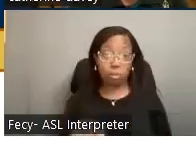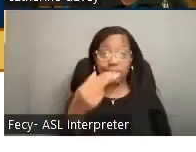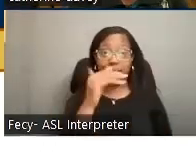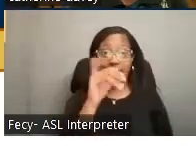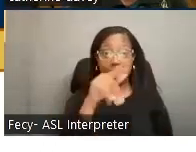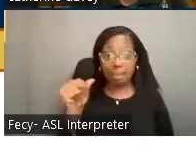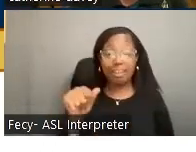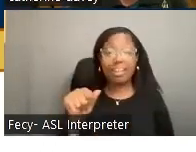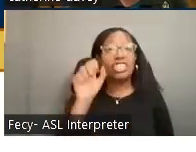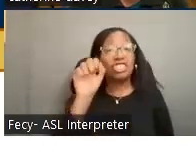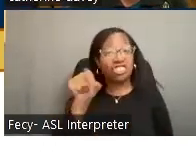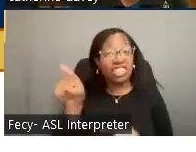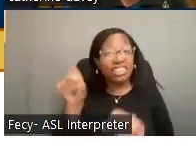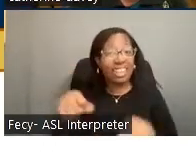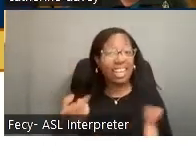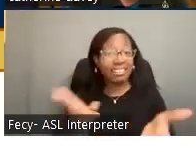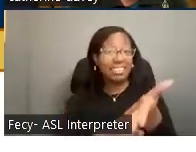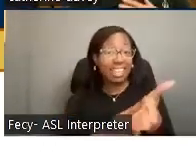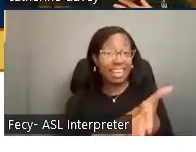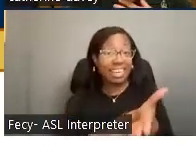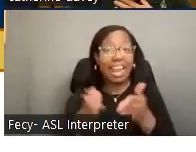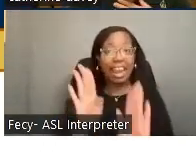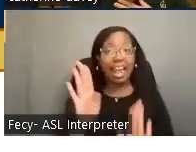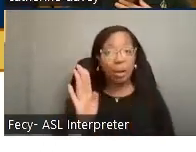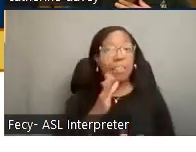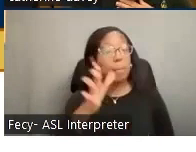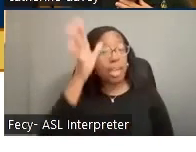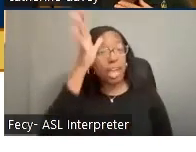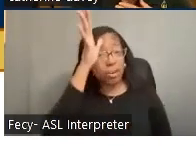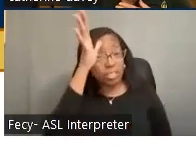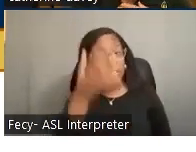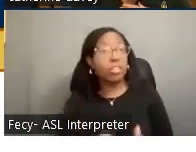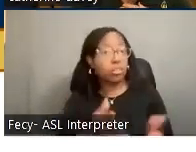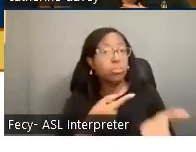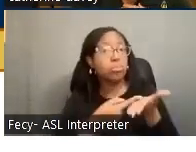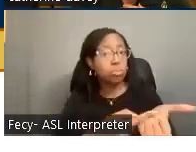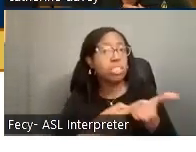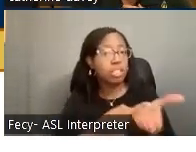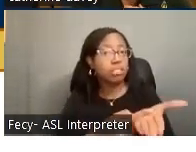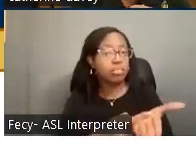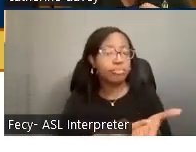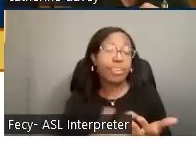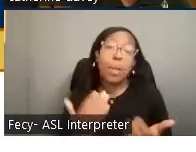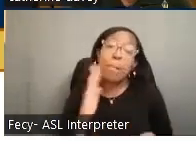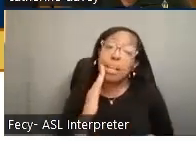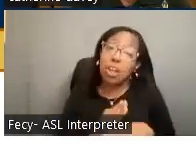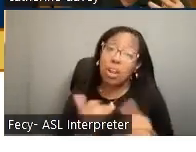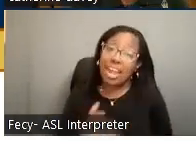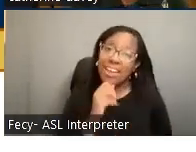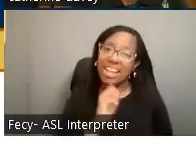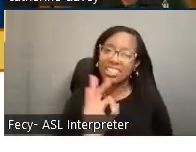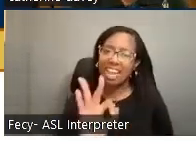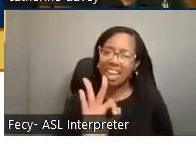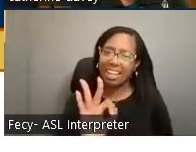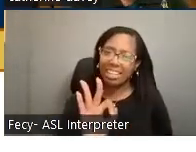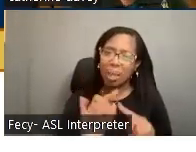firmar un formulario HIPAA y que me permita ser parte de esa conversación. Bien, mi niña tiene 9 años, entonces